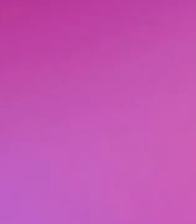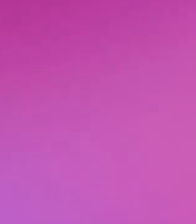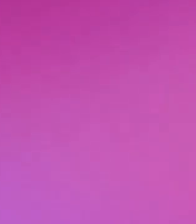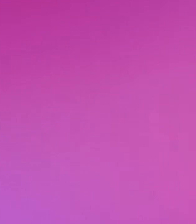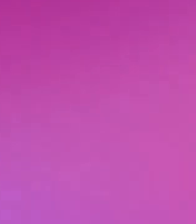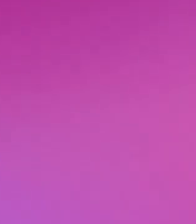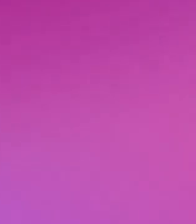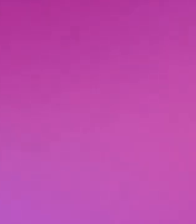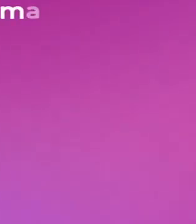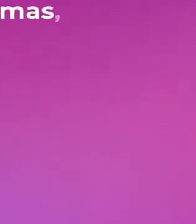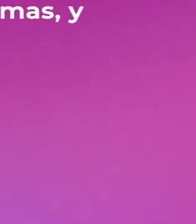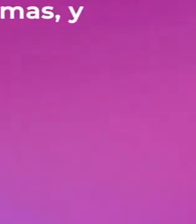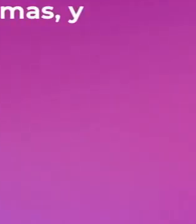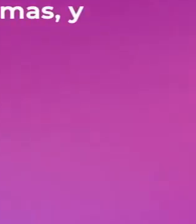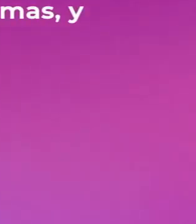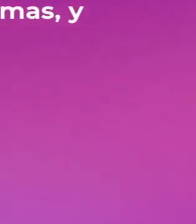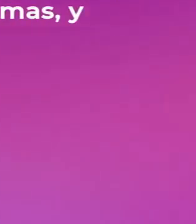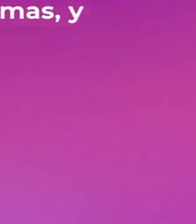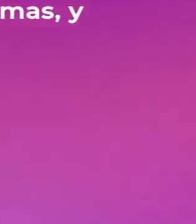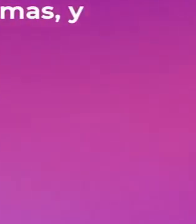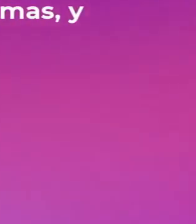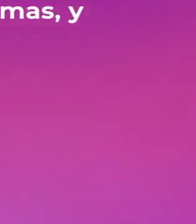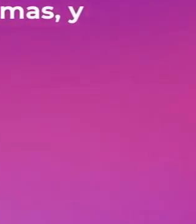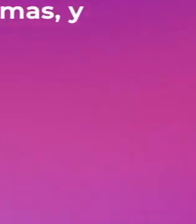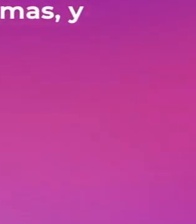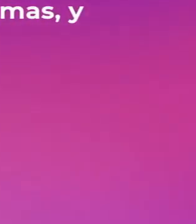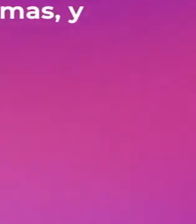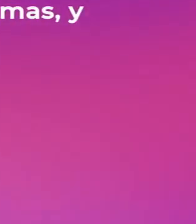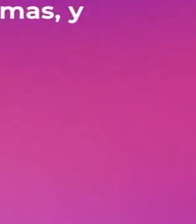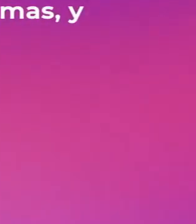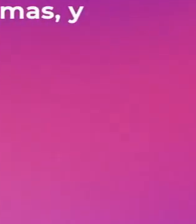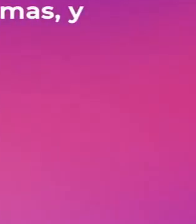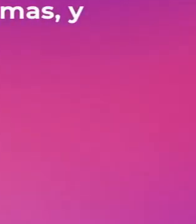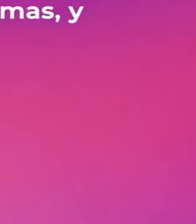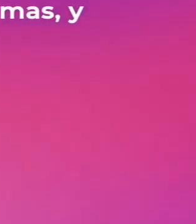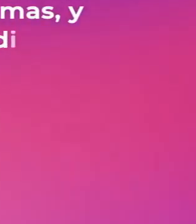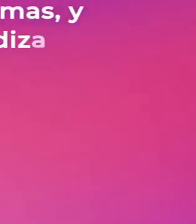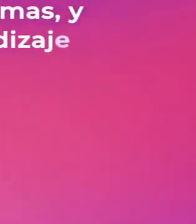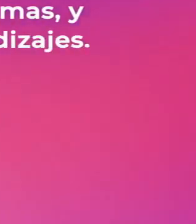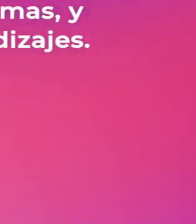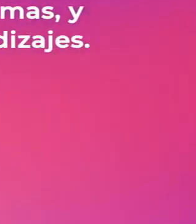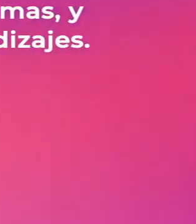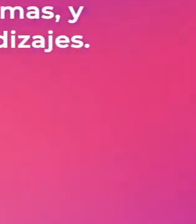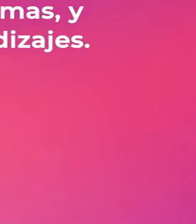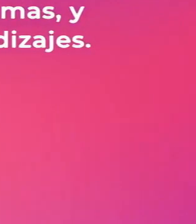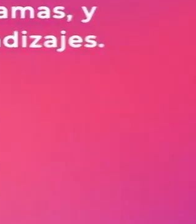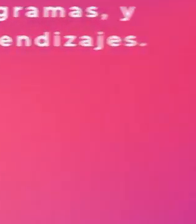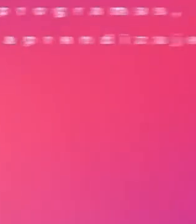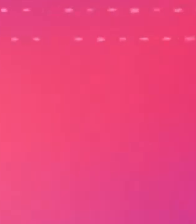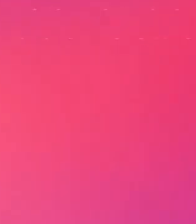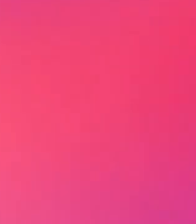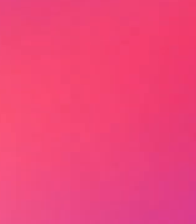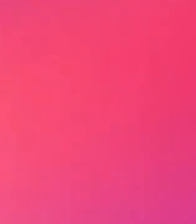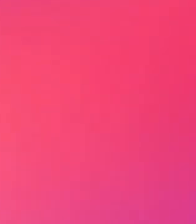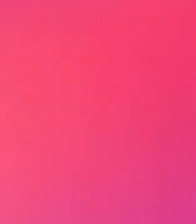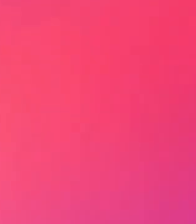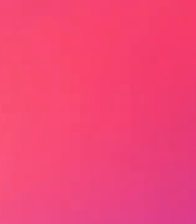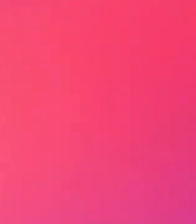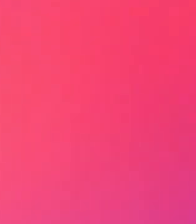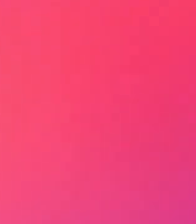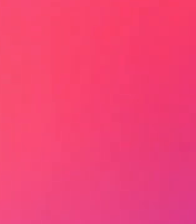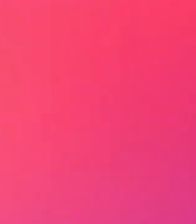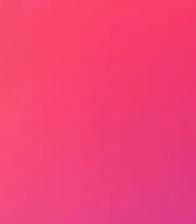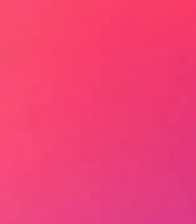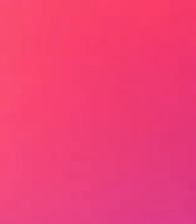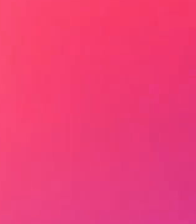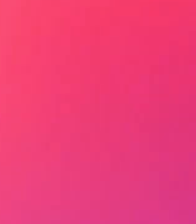oxígeno subíndice 3, es óxido de aluminio, un compuesto. ¿Qué nos indican los números en la fórmula?